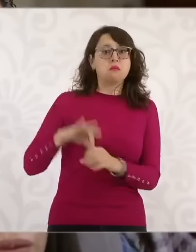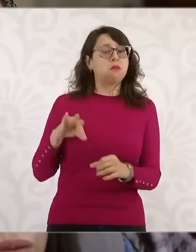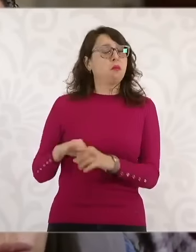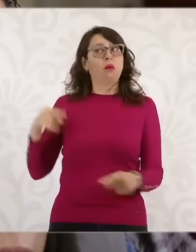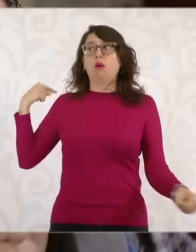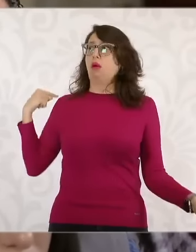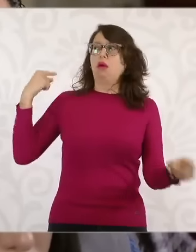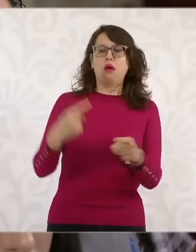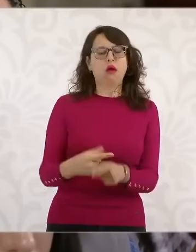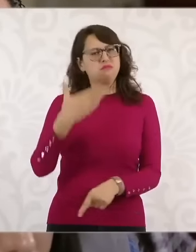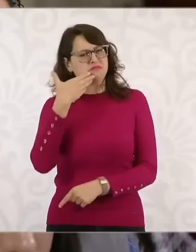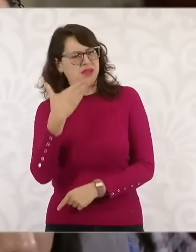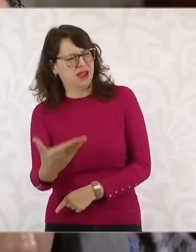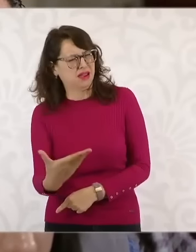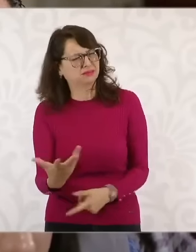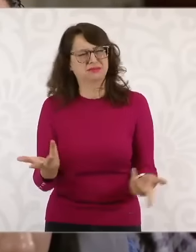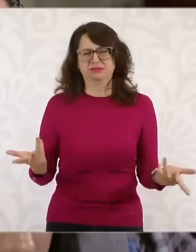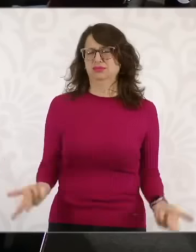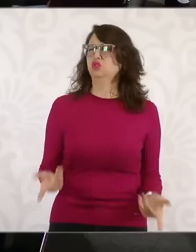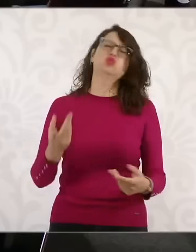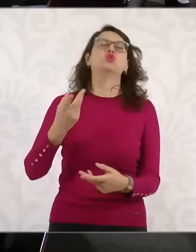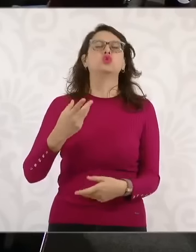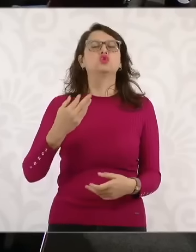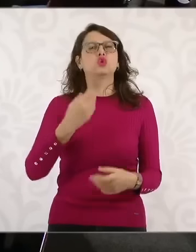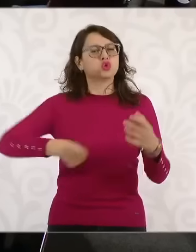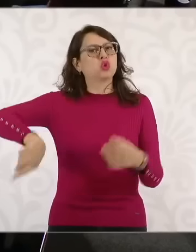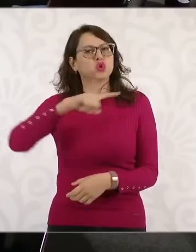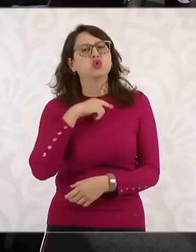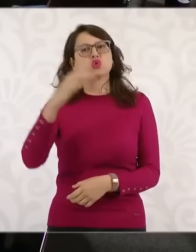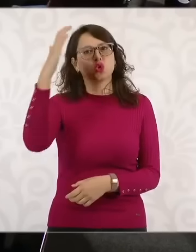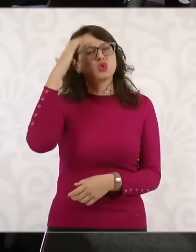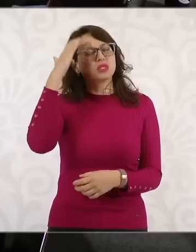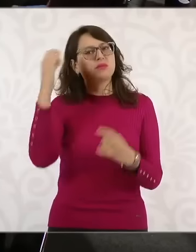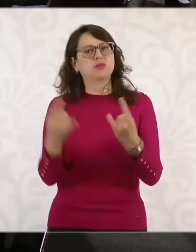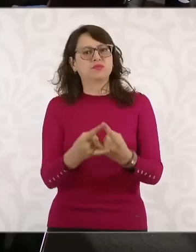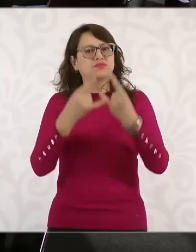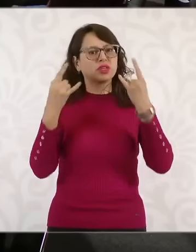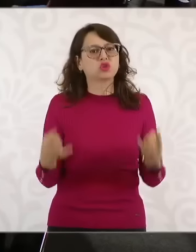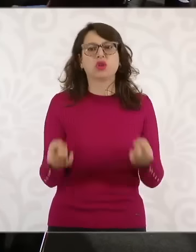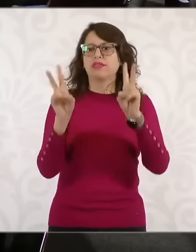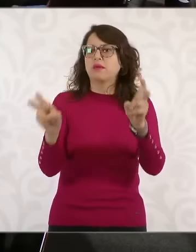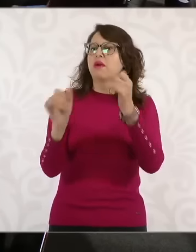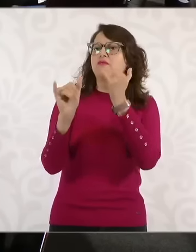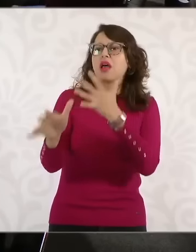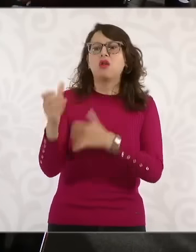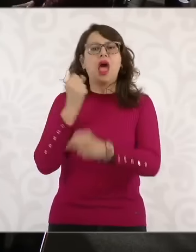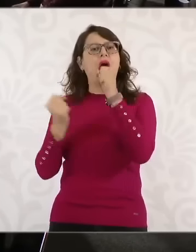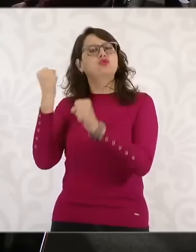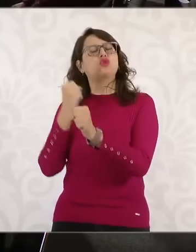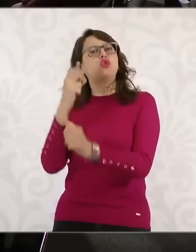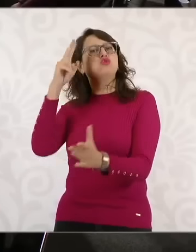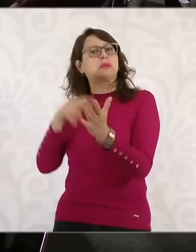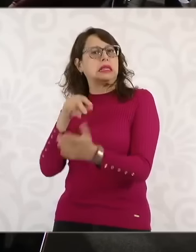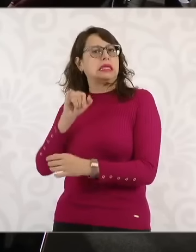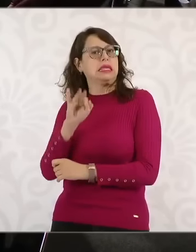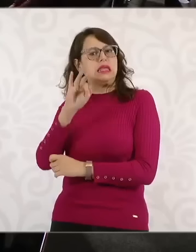fraudes. En 2000, por ejemplo, el Consejo del IFE no investigó a los amigos de Fox, no investigó